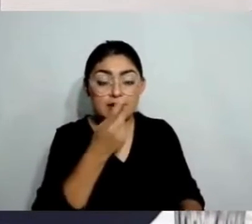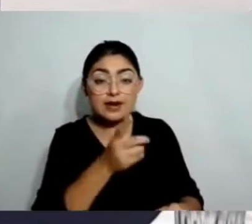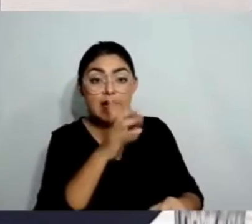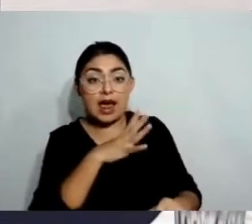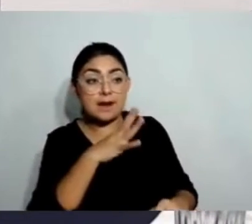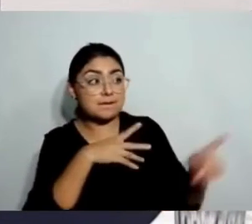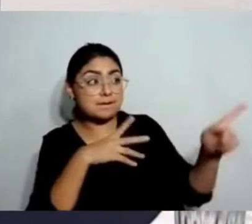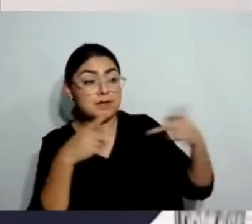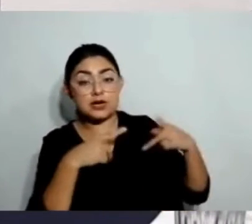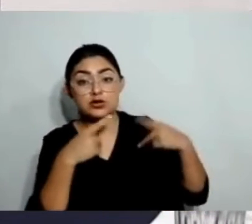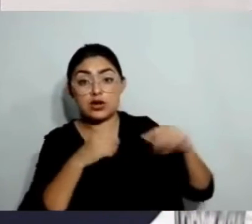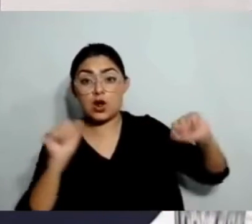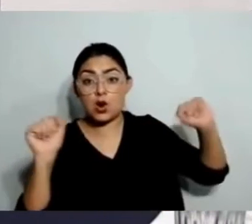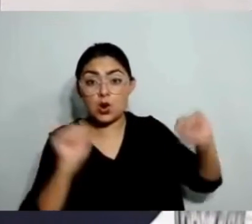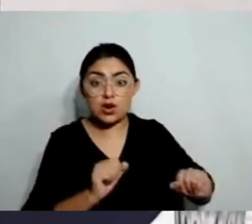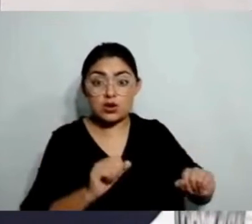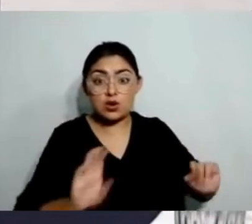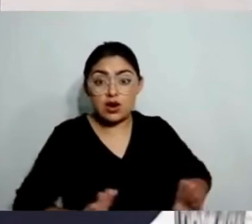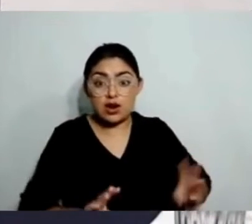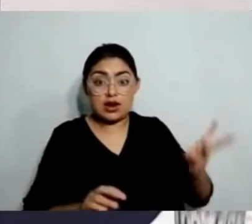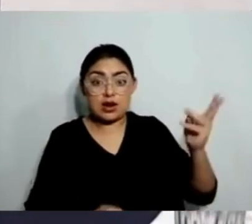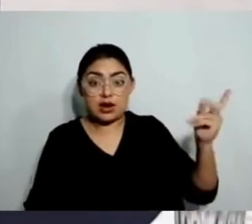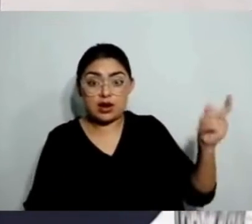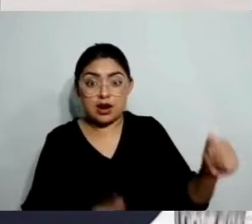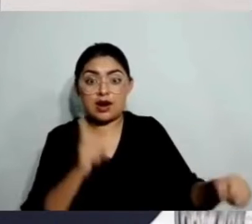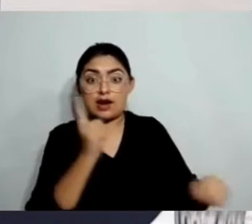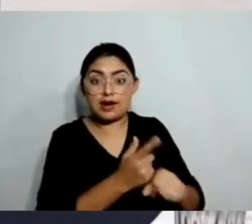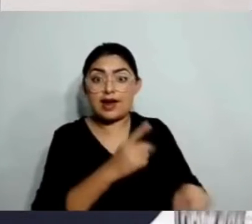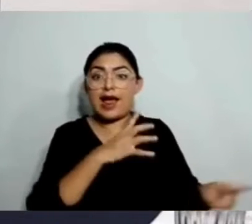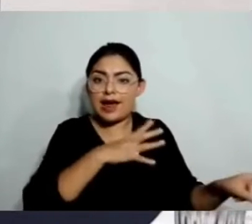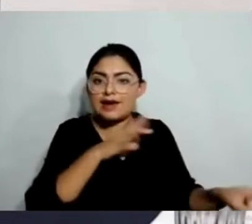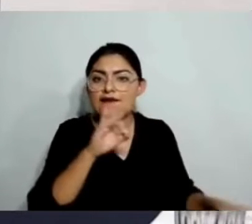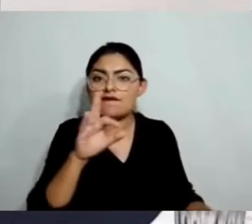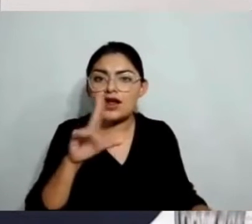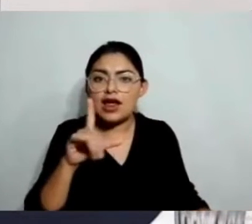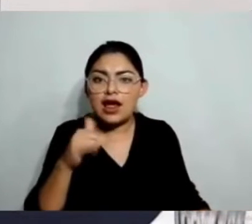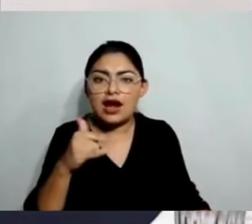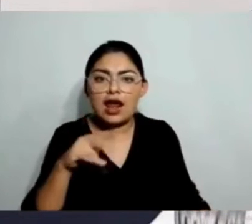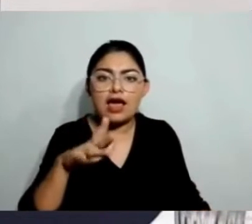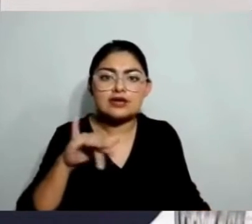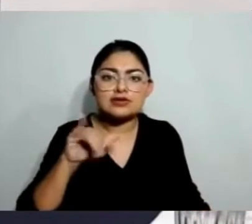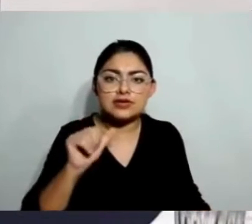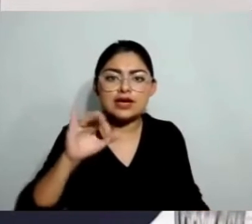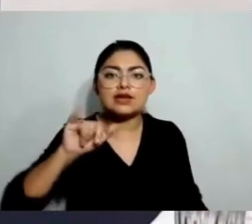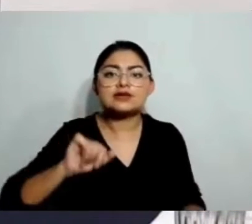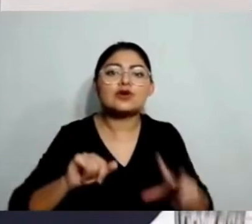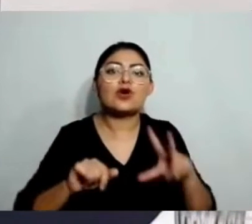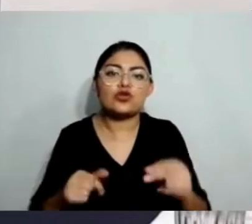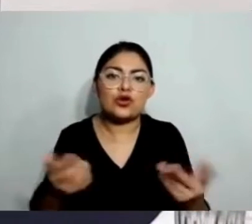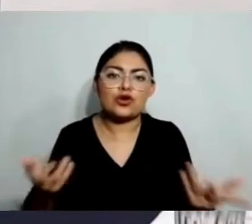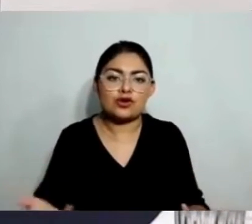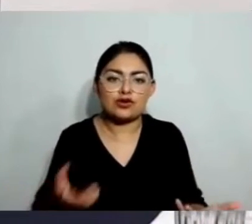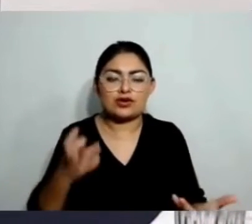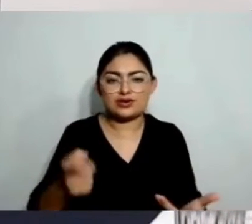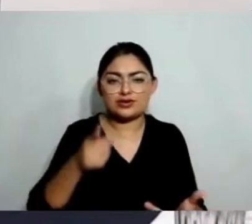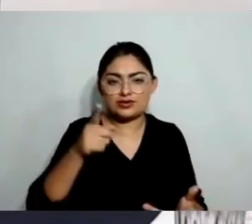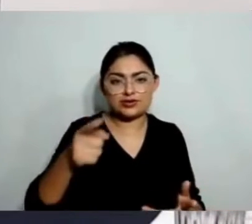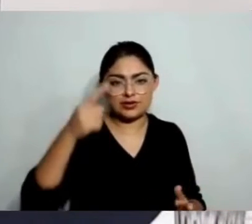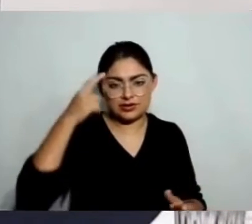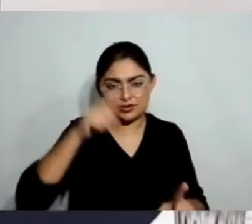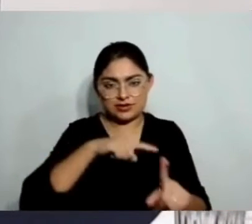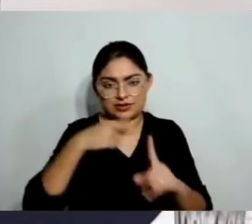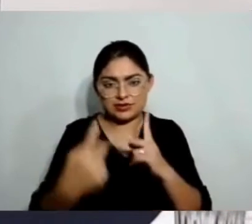entonces ya de esa manera no dejas todo enero si no ves cómo se aplicó a un caso concreto y no porque en esa resolución en la corte de sido